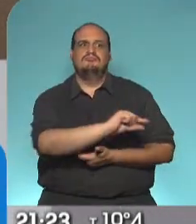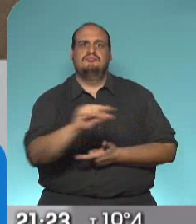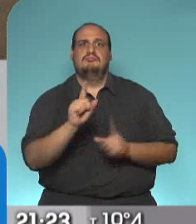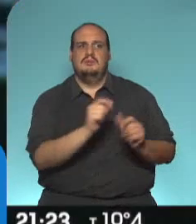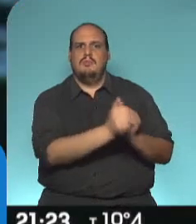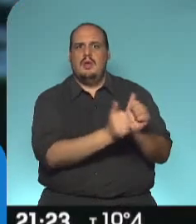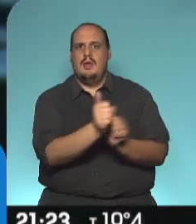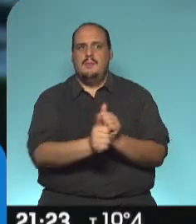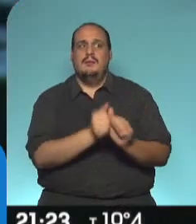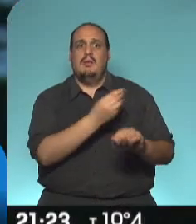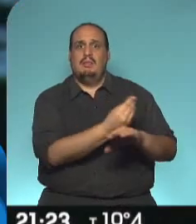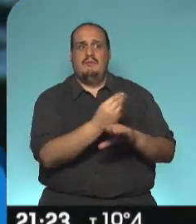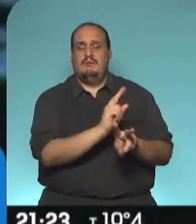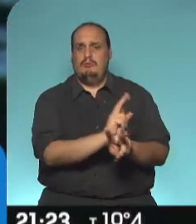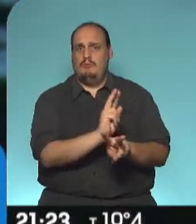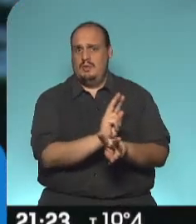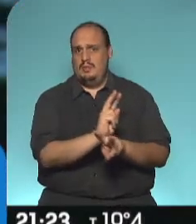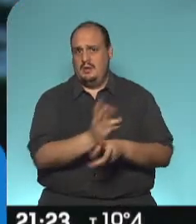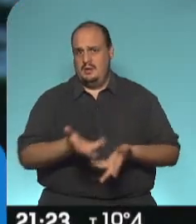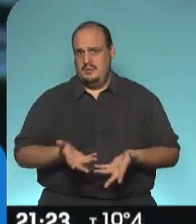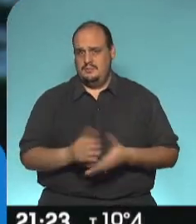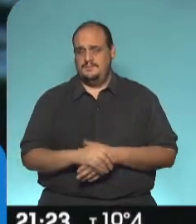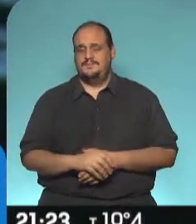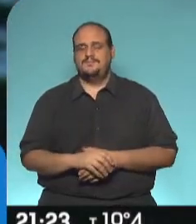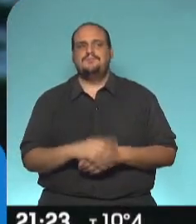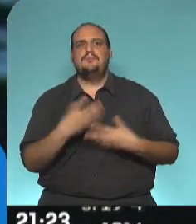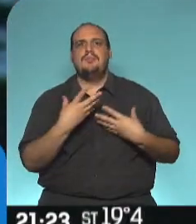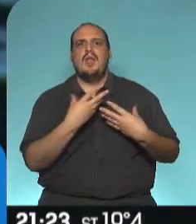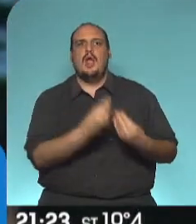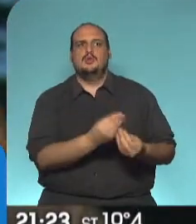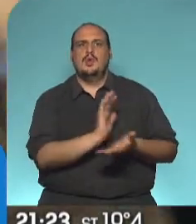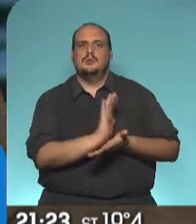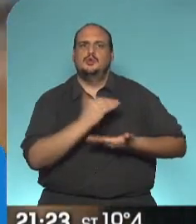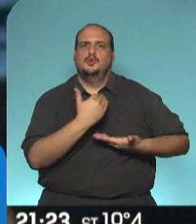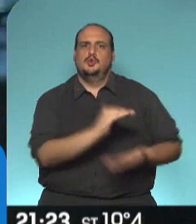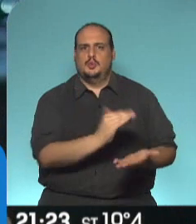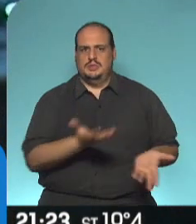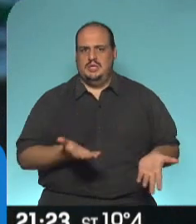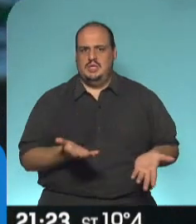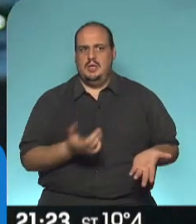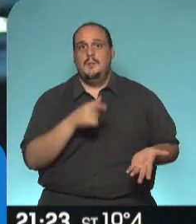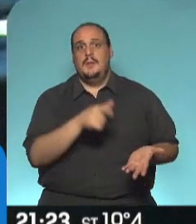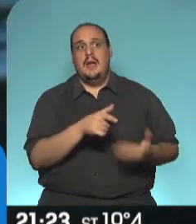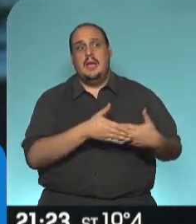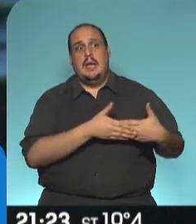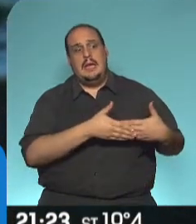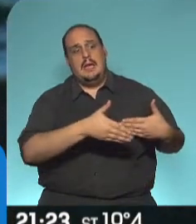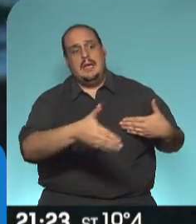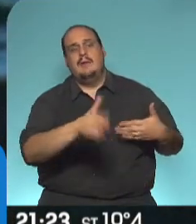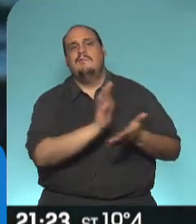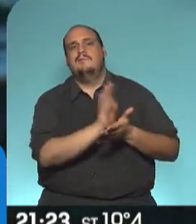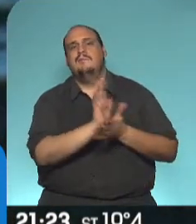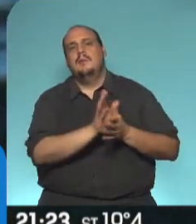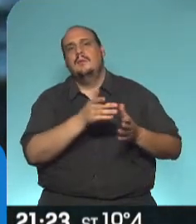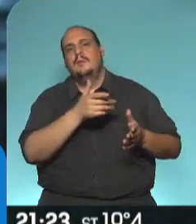estas empresas y cuidar esos puestos de trabajo no ayudarlas subsidiarlas para que puedan llegar como decimos nosotros al otro lado de la orilla siempre usamos esa metáfora que